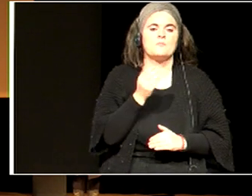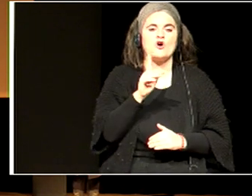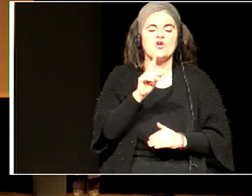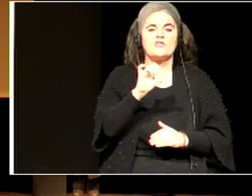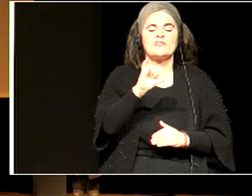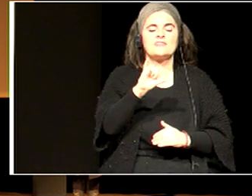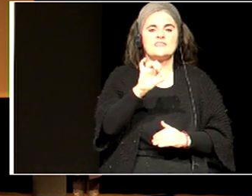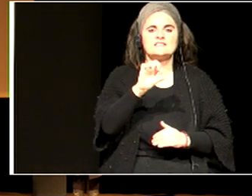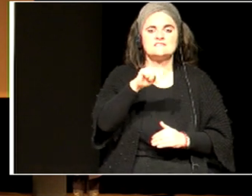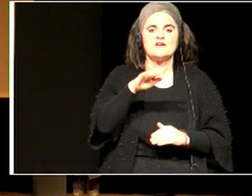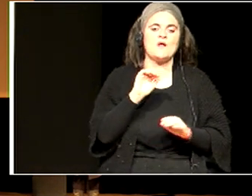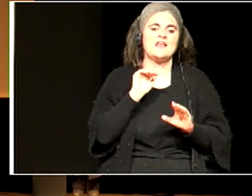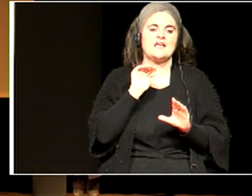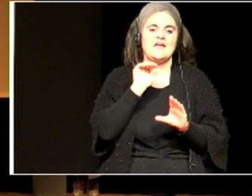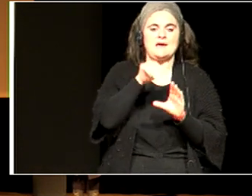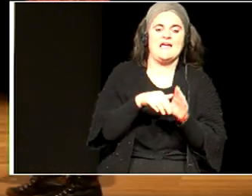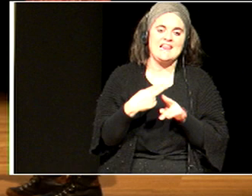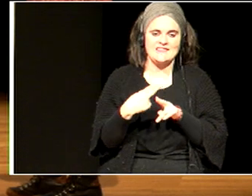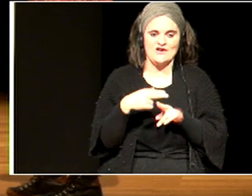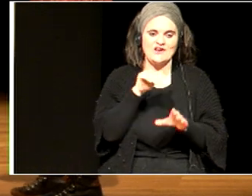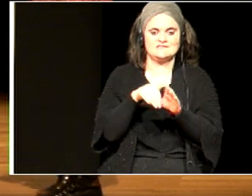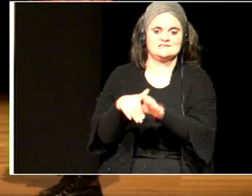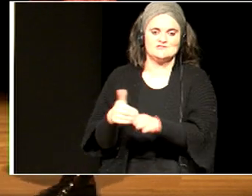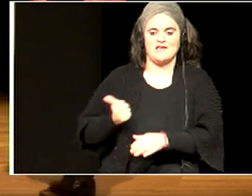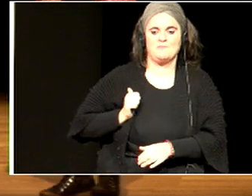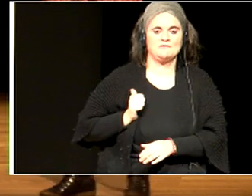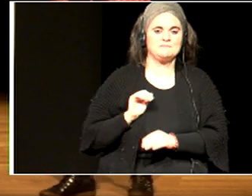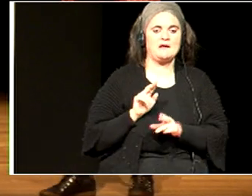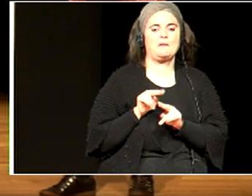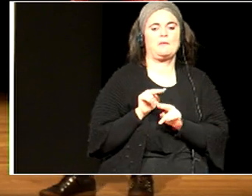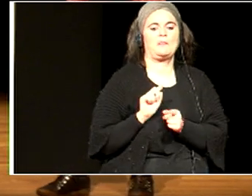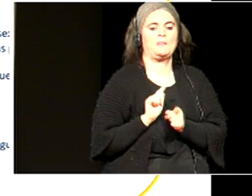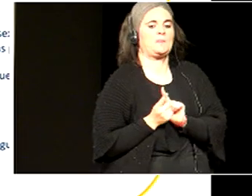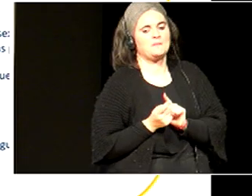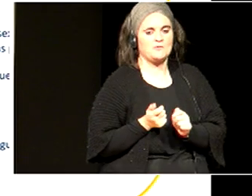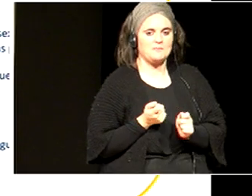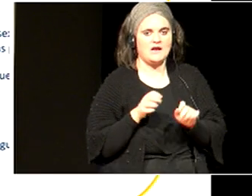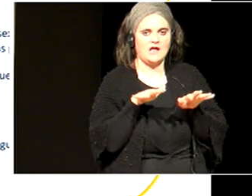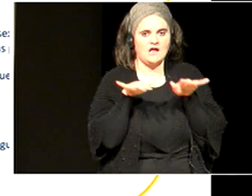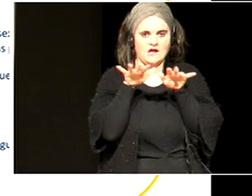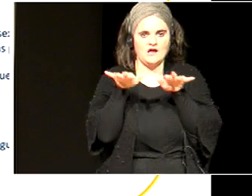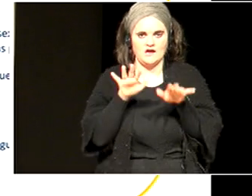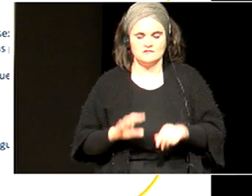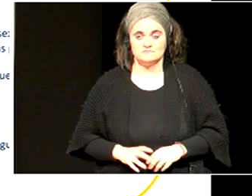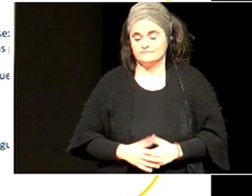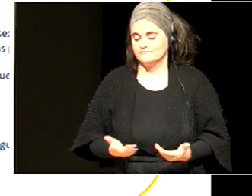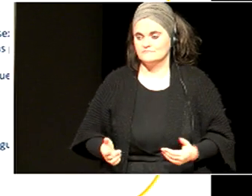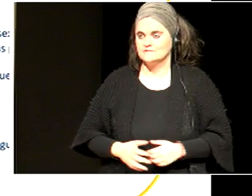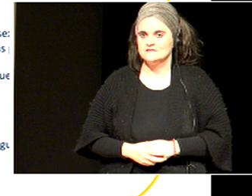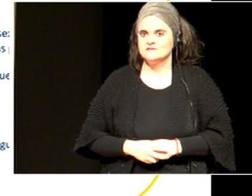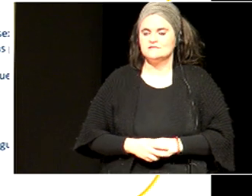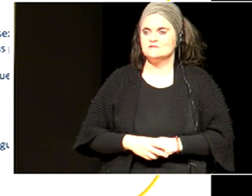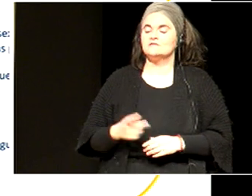un barniz citó de igualdad bueno para la educación primaria para la educación primaria el ejemplo sería